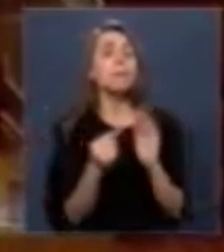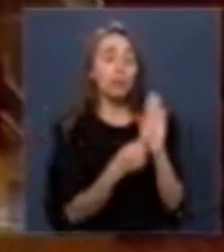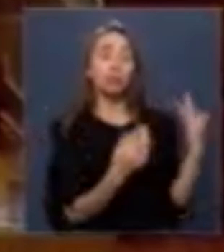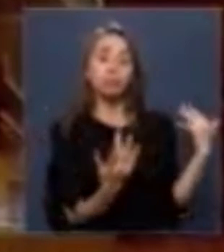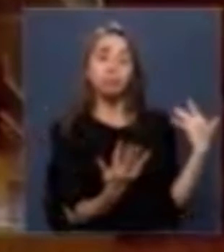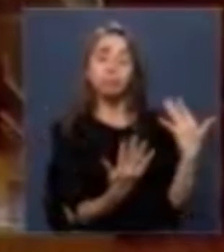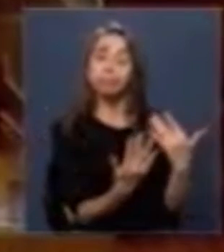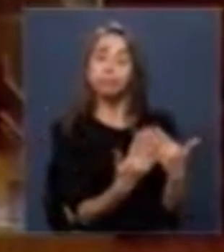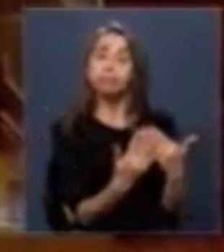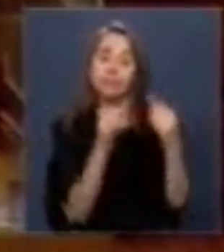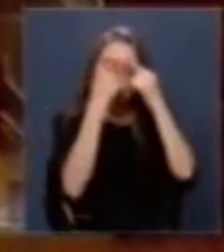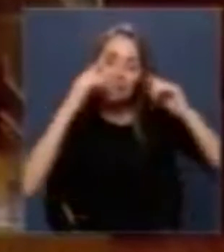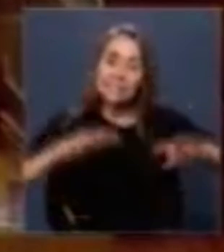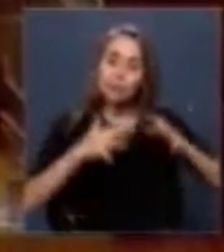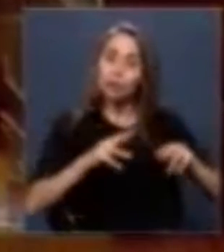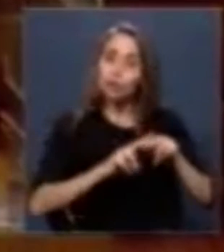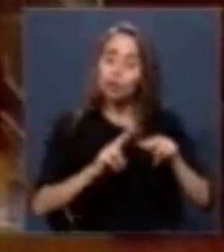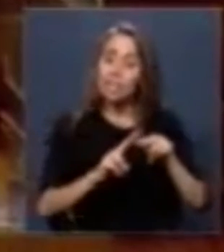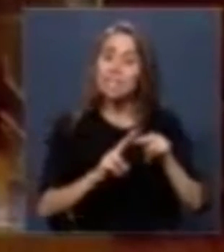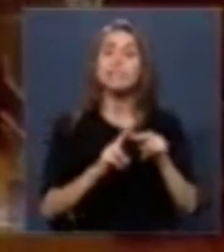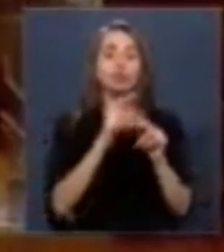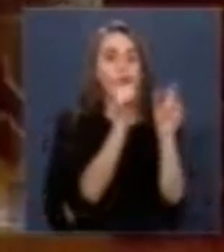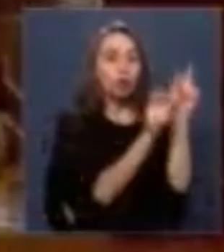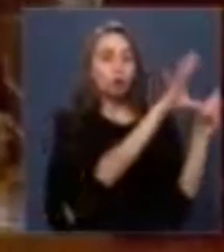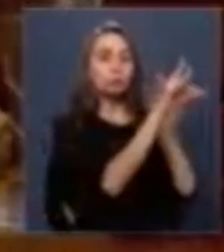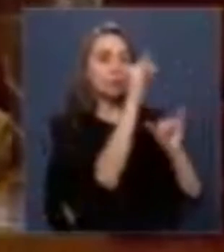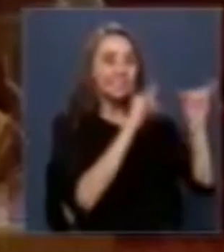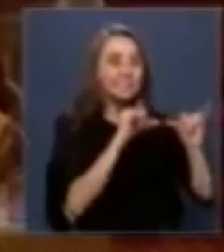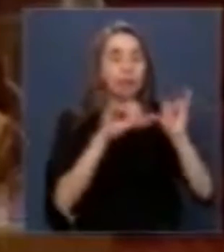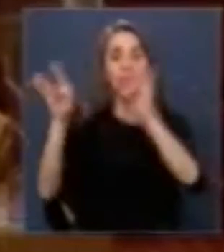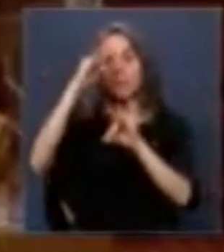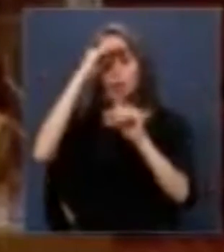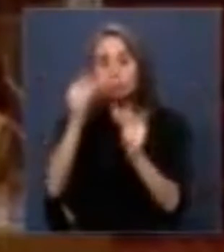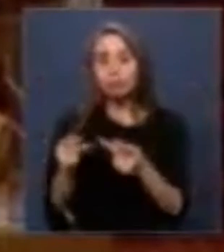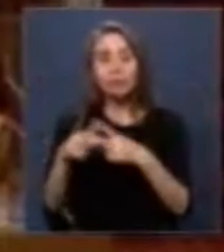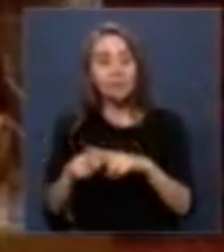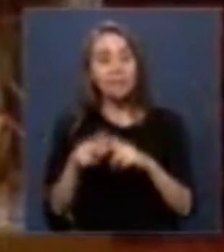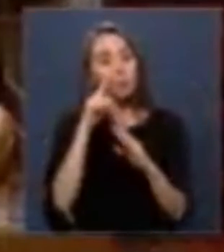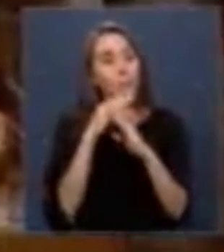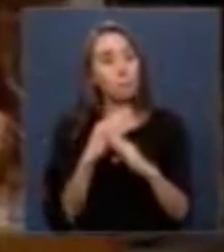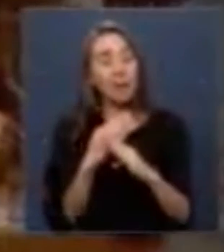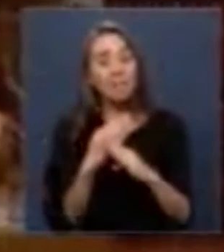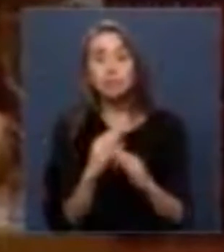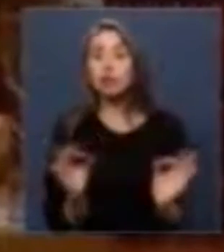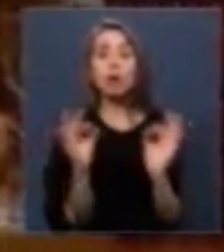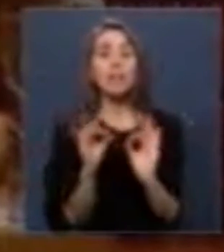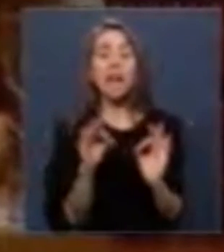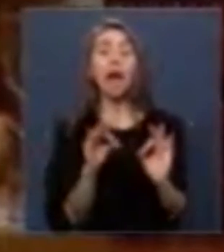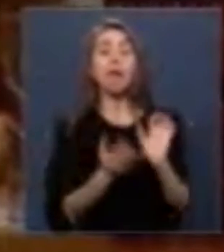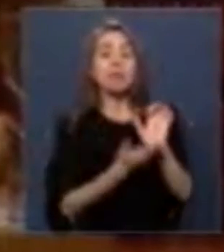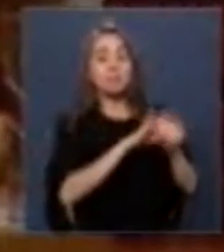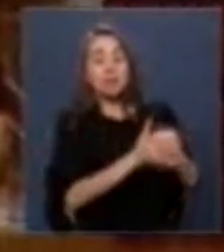ello, estos esfuerzos en materia científico-técnica y en materia preventiva no han contado con los recursos ni